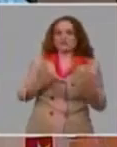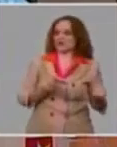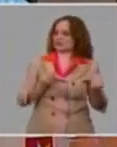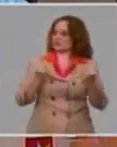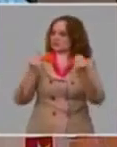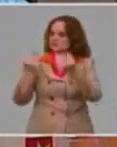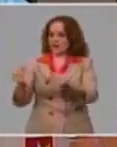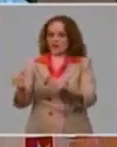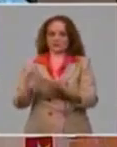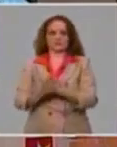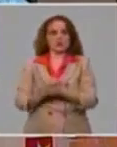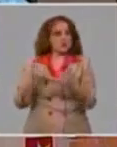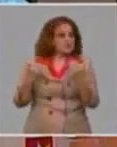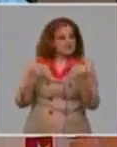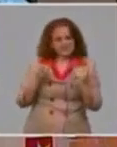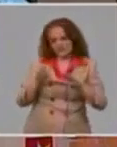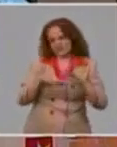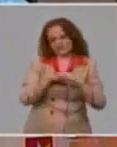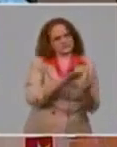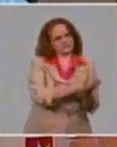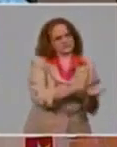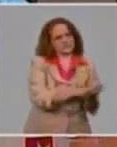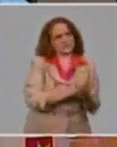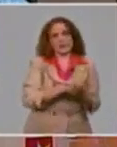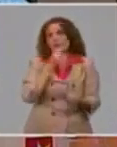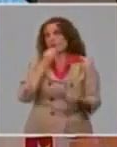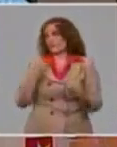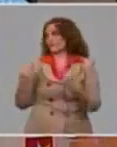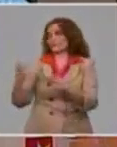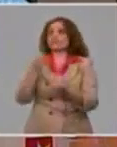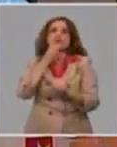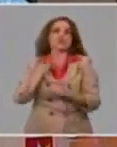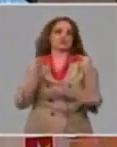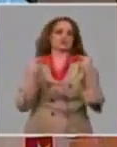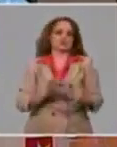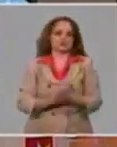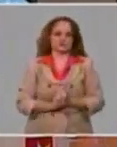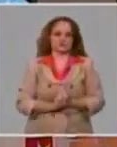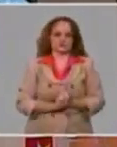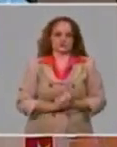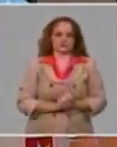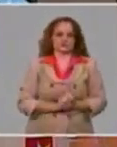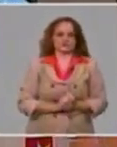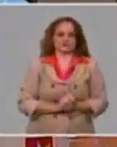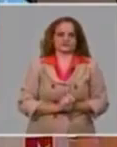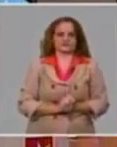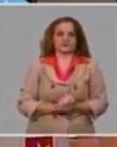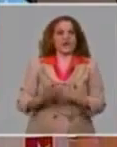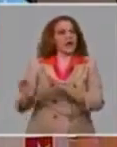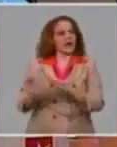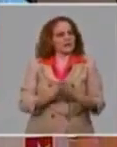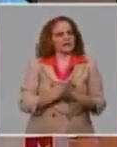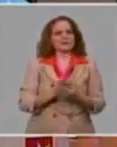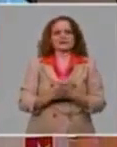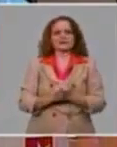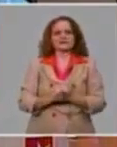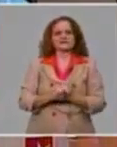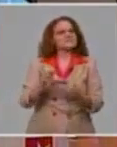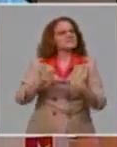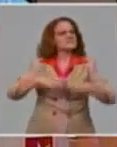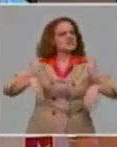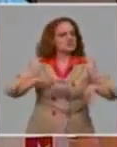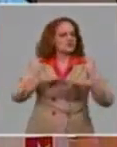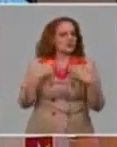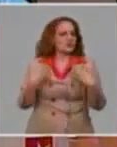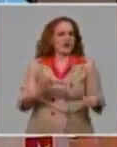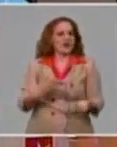porque al final decía que no podemos inmovilizar esos recursos. Ahora, está el recrudecimiento del bloqueo.